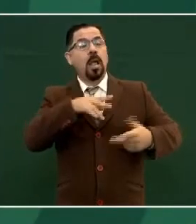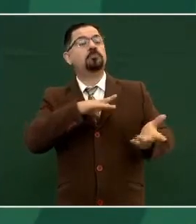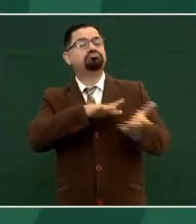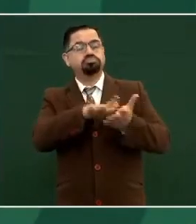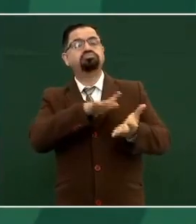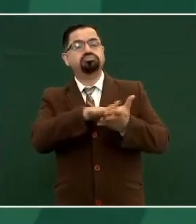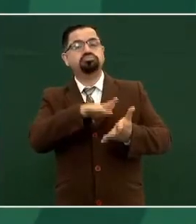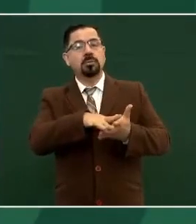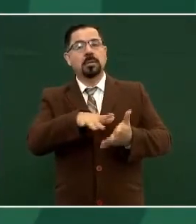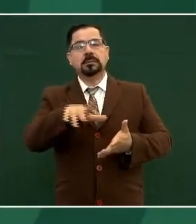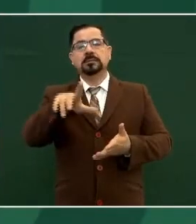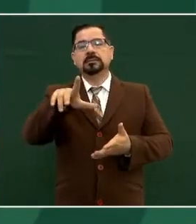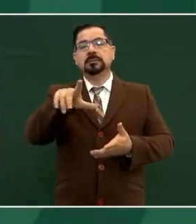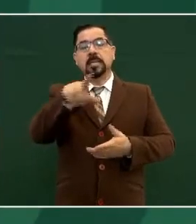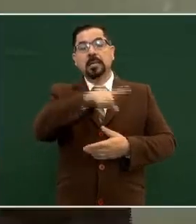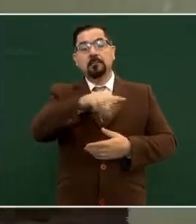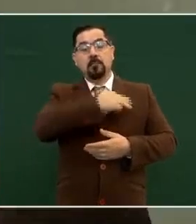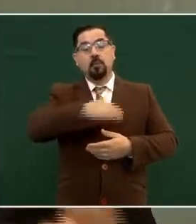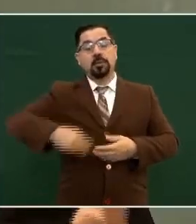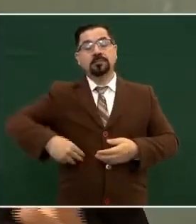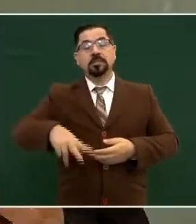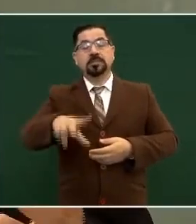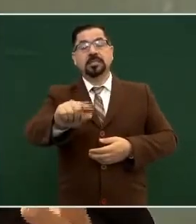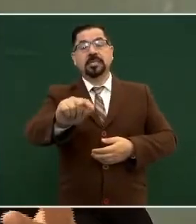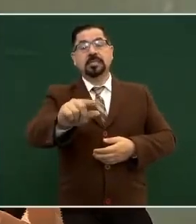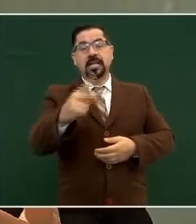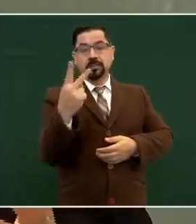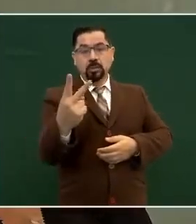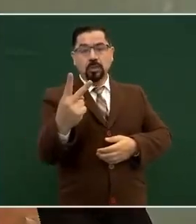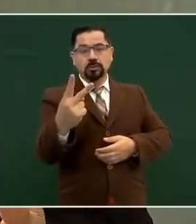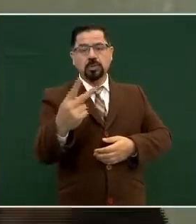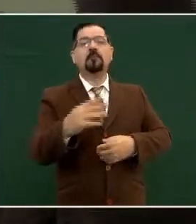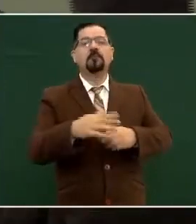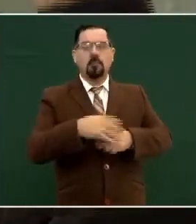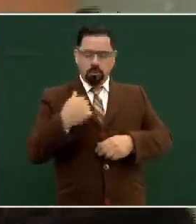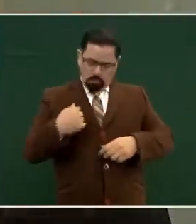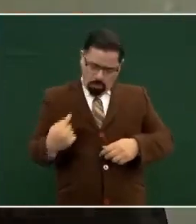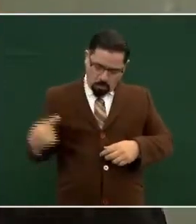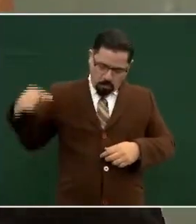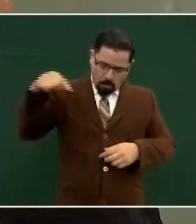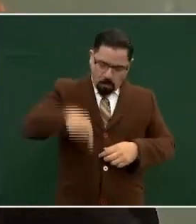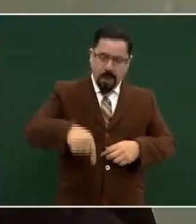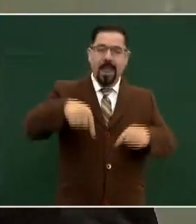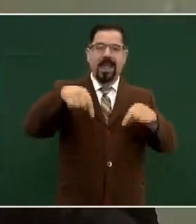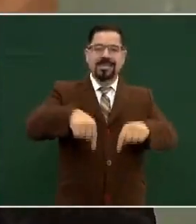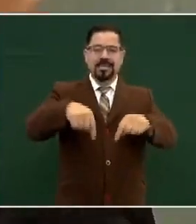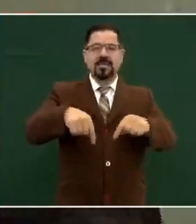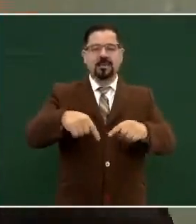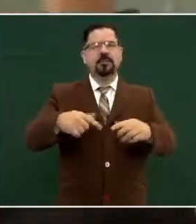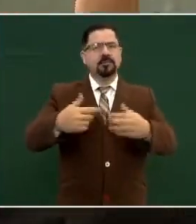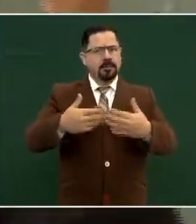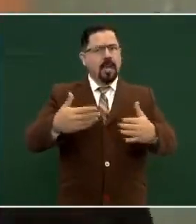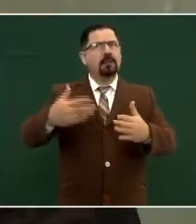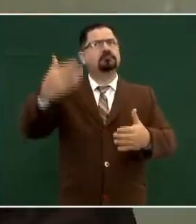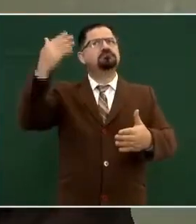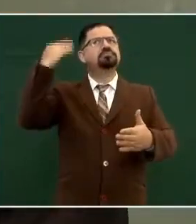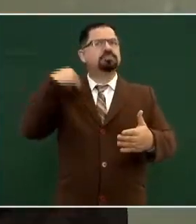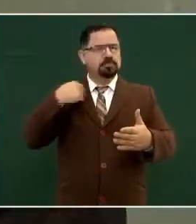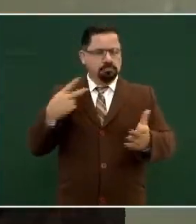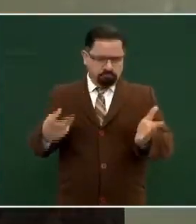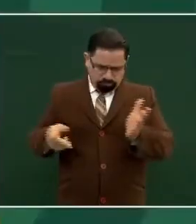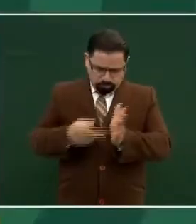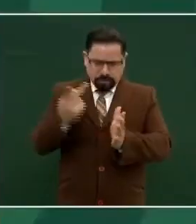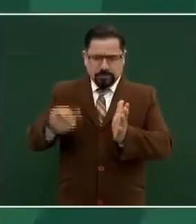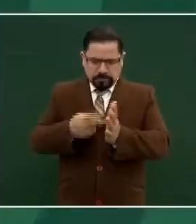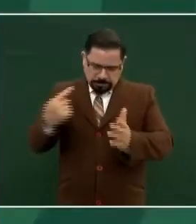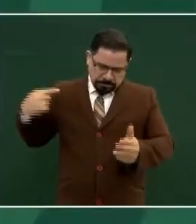de los 72 municipios. Por eso vengo. Y ya llevamos tiempo ayudando y vamos a seguir